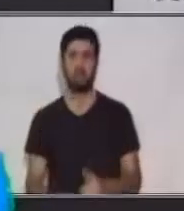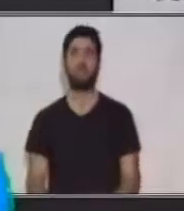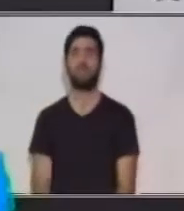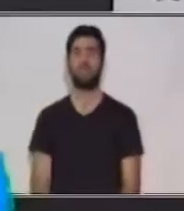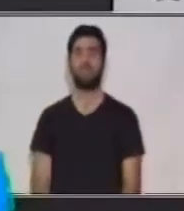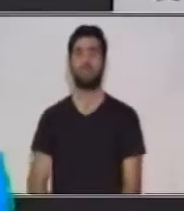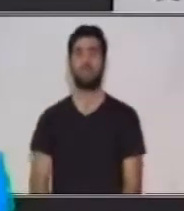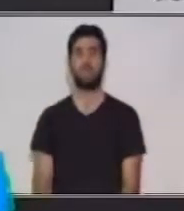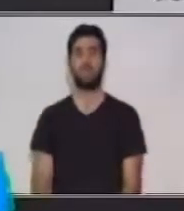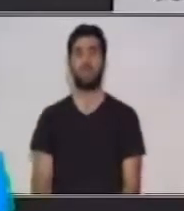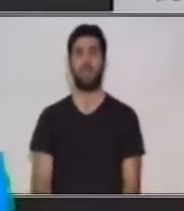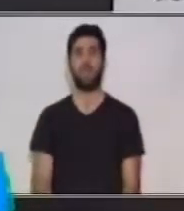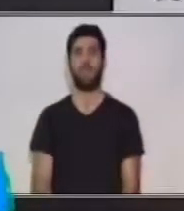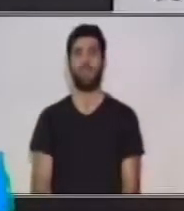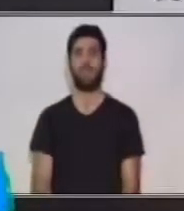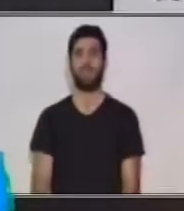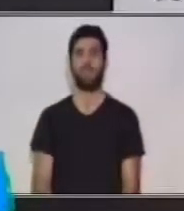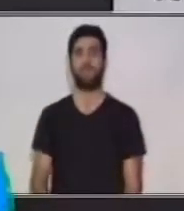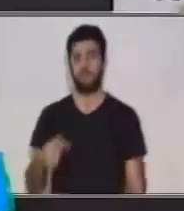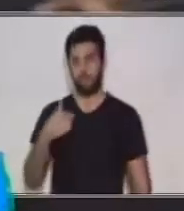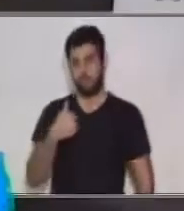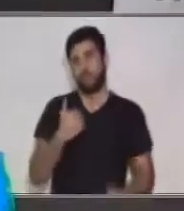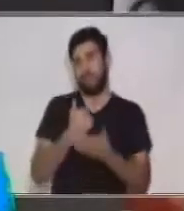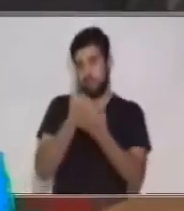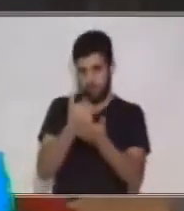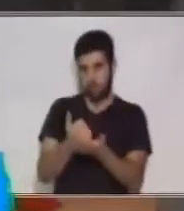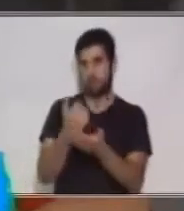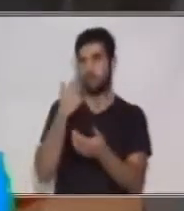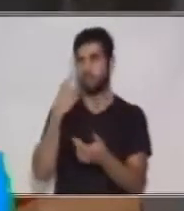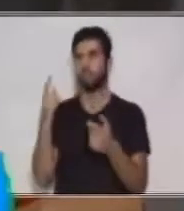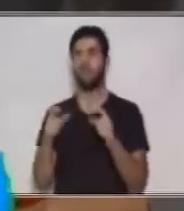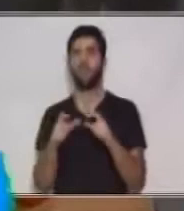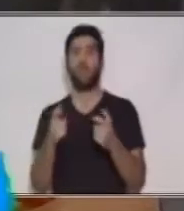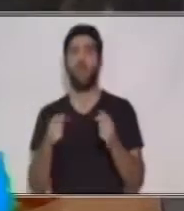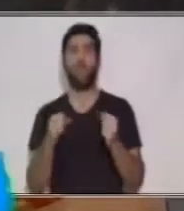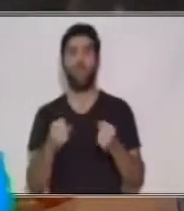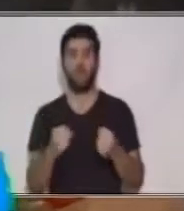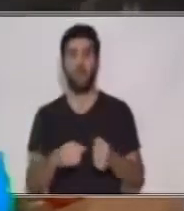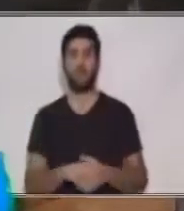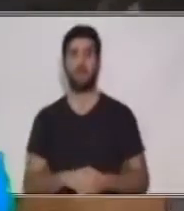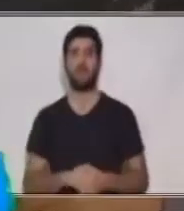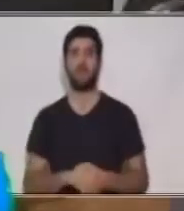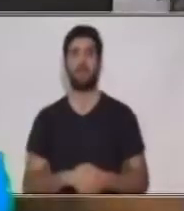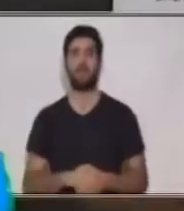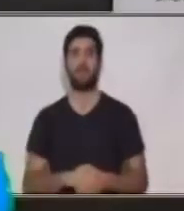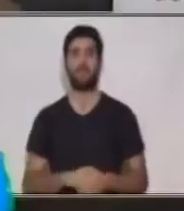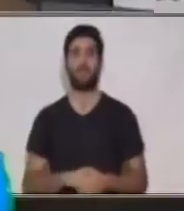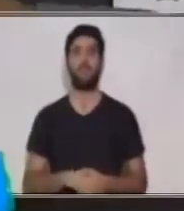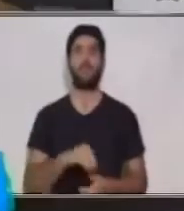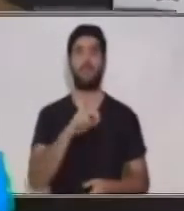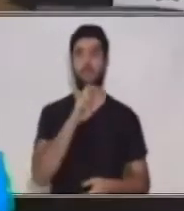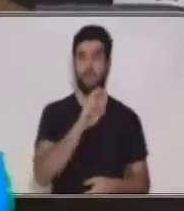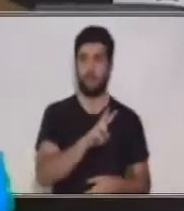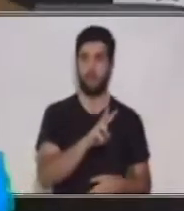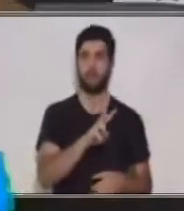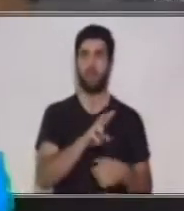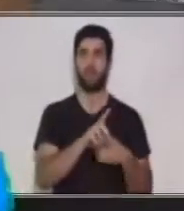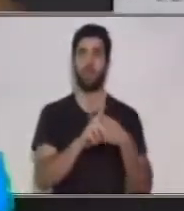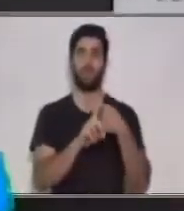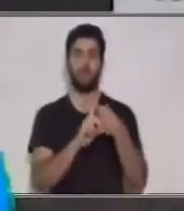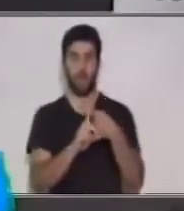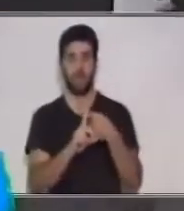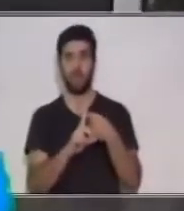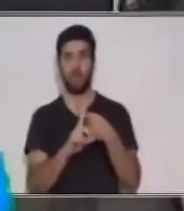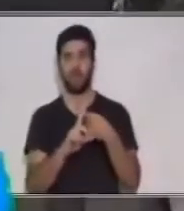Voy a ayudarte a realizar la operación y entonces coloco 2 más el siguiente lado,